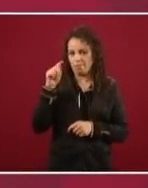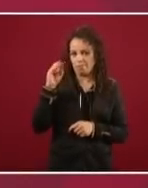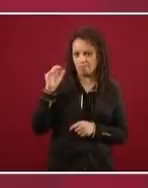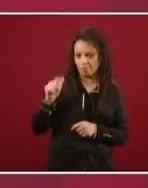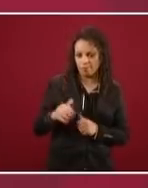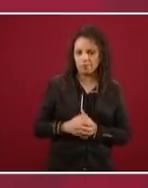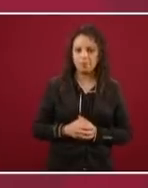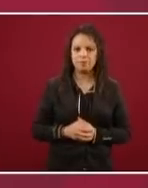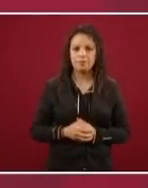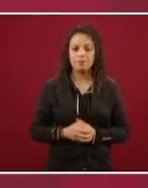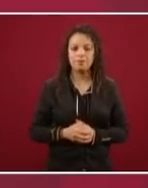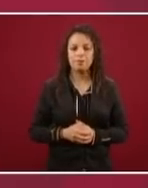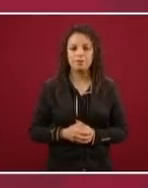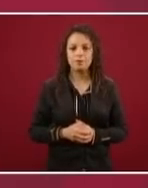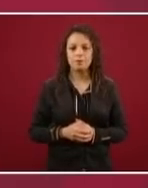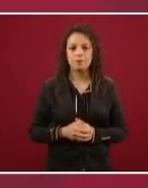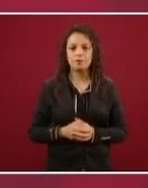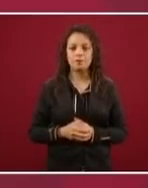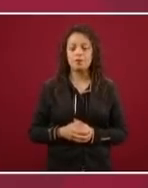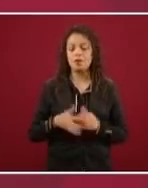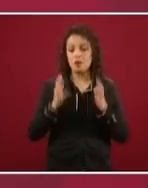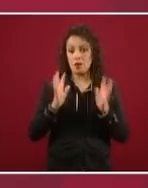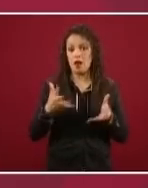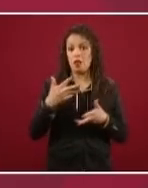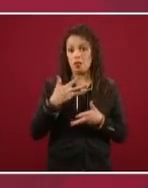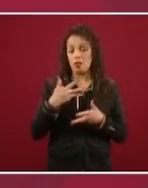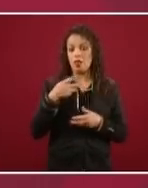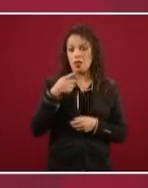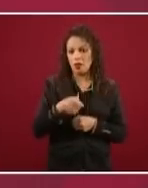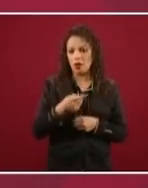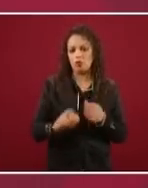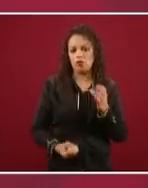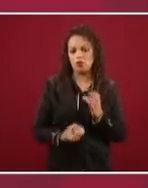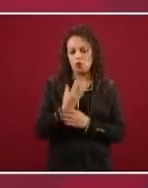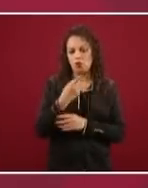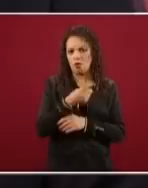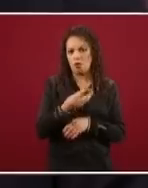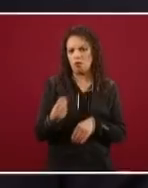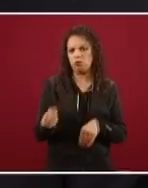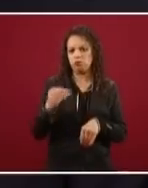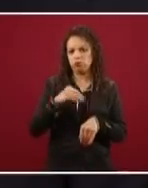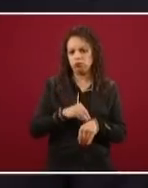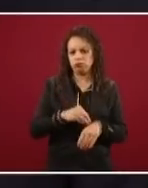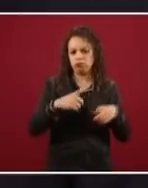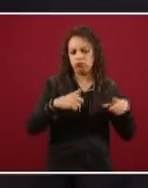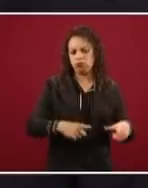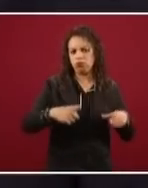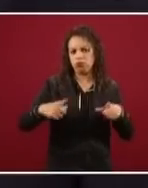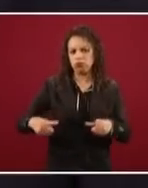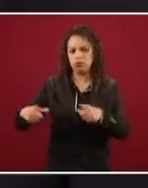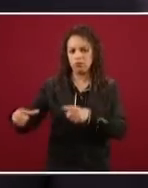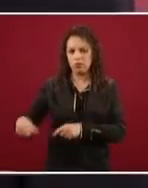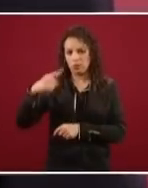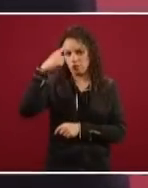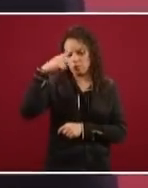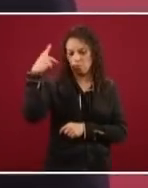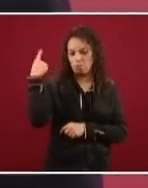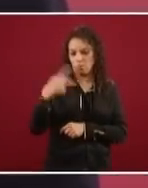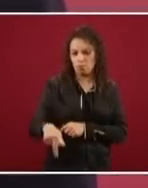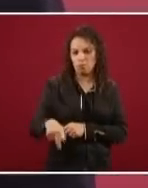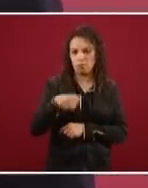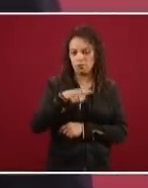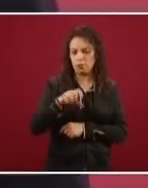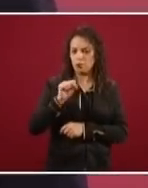ya están instalando plataformas y aguas someras en el